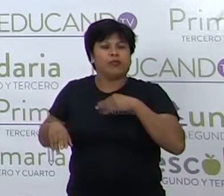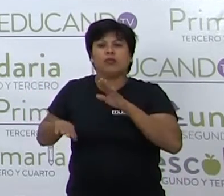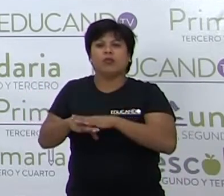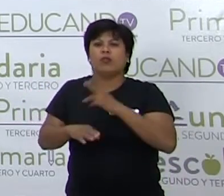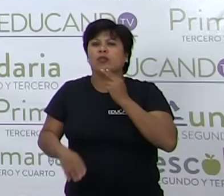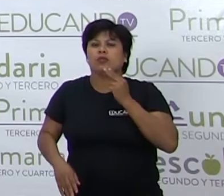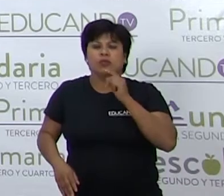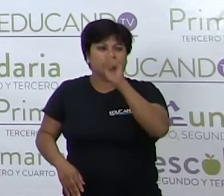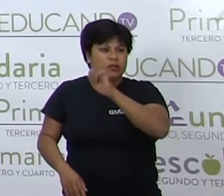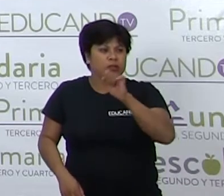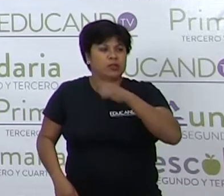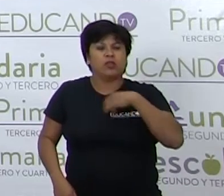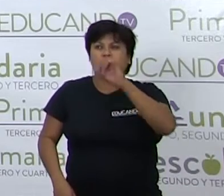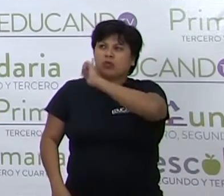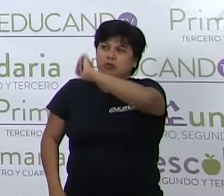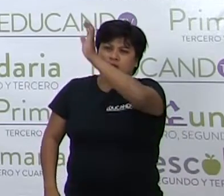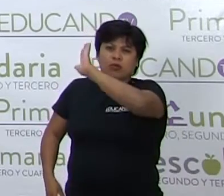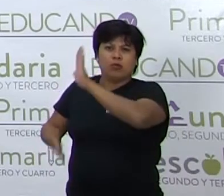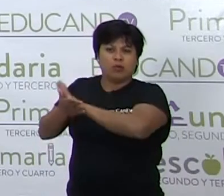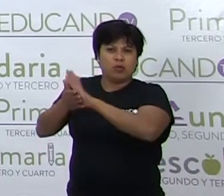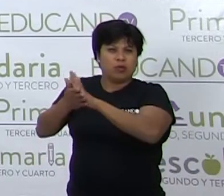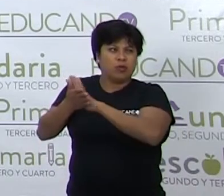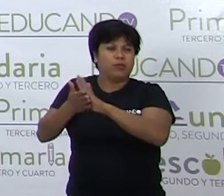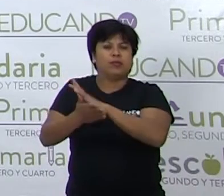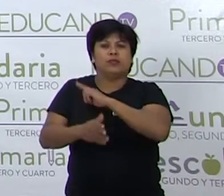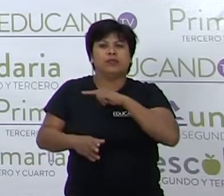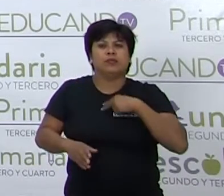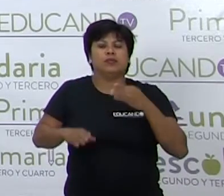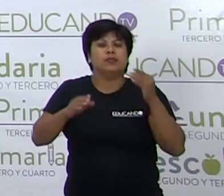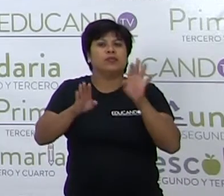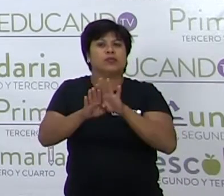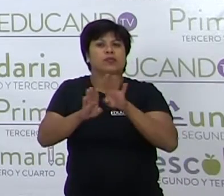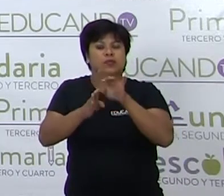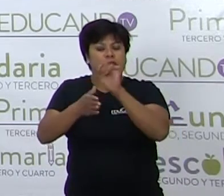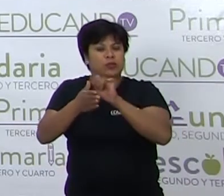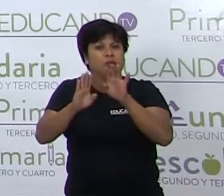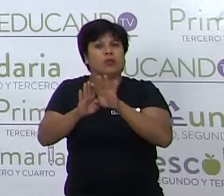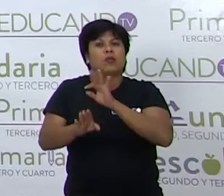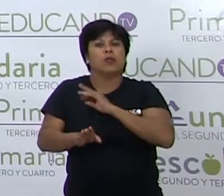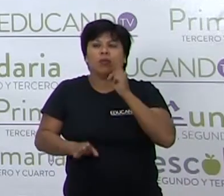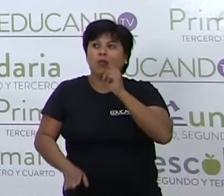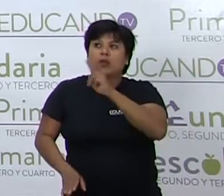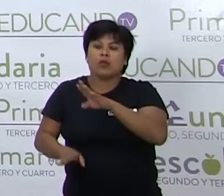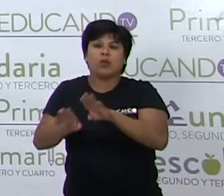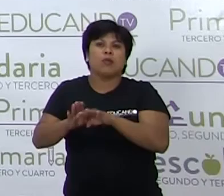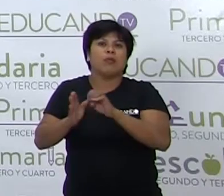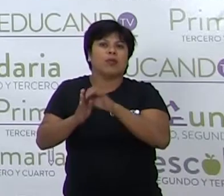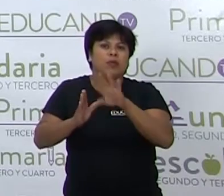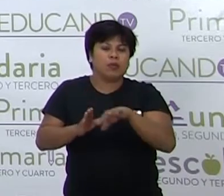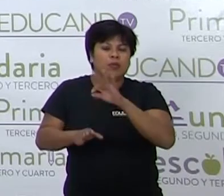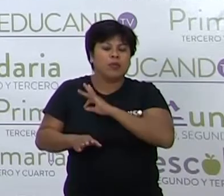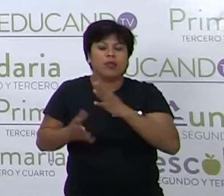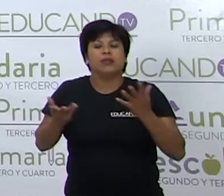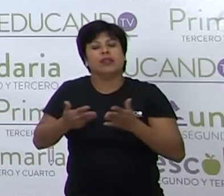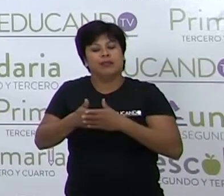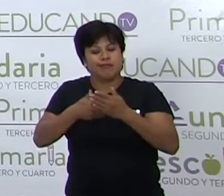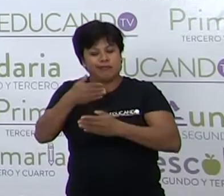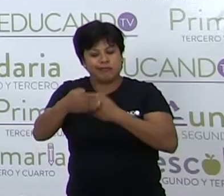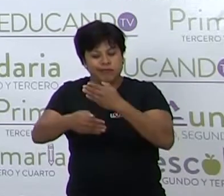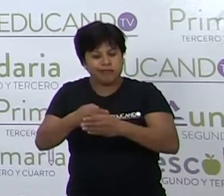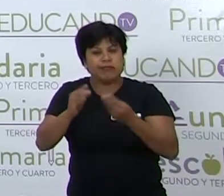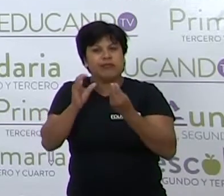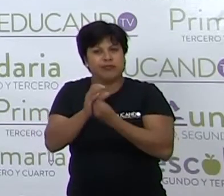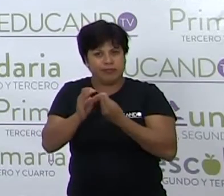y voy a borrar esto esto que hemos anotado a manera de ejemplo para que podamos seguir desarrollando la sesión